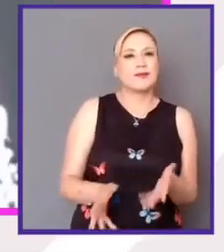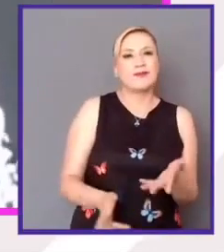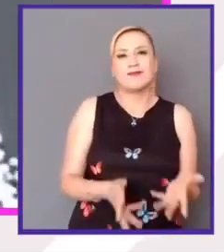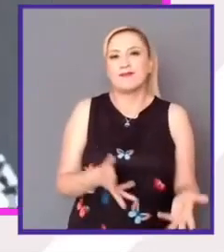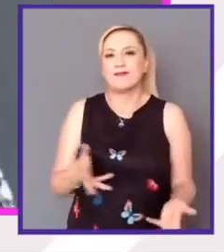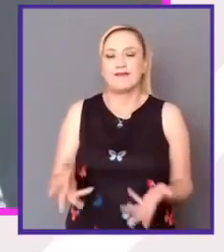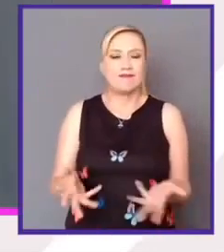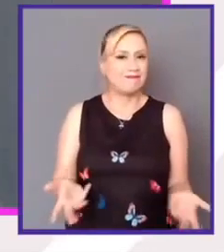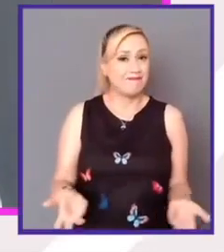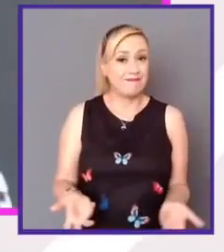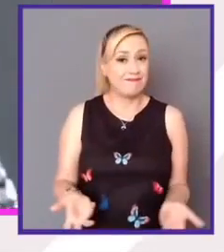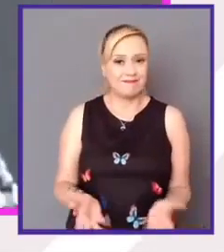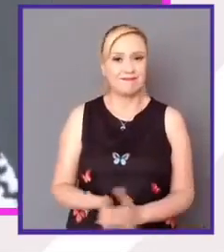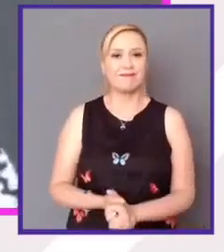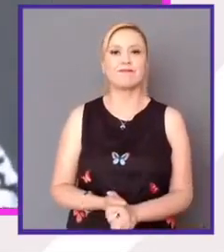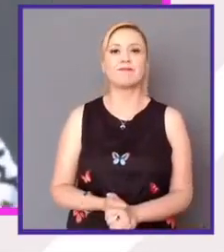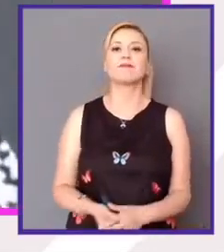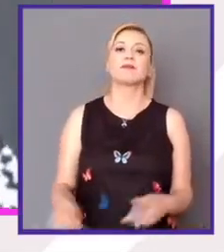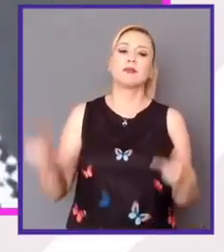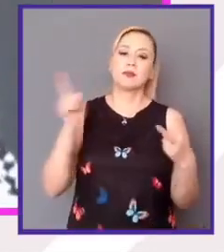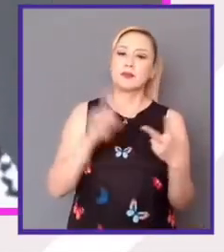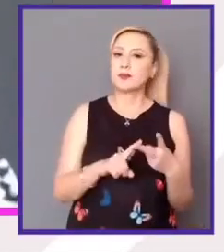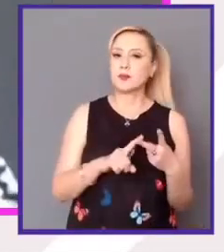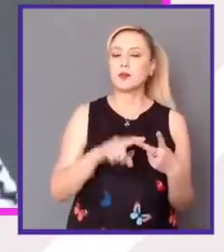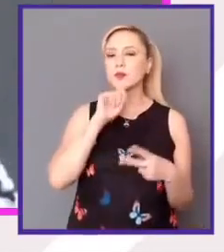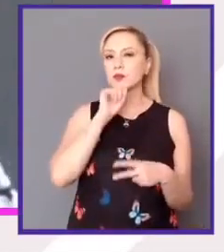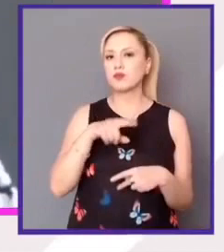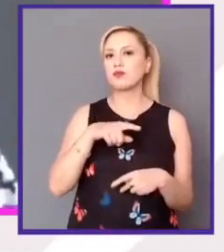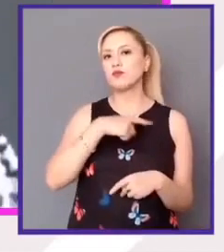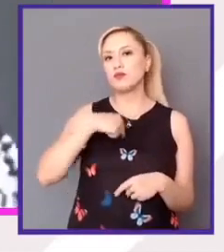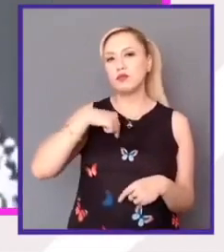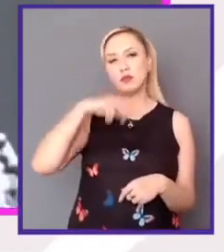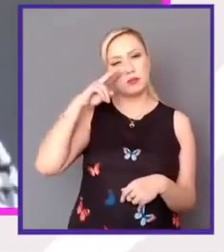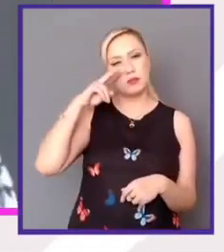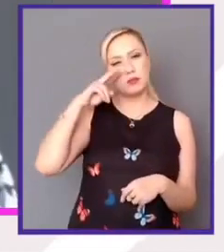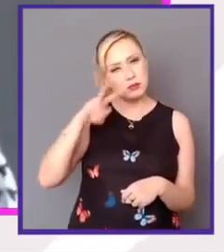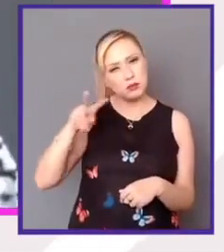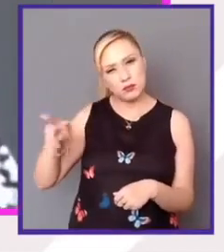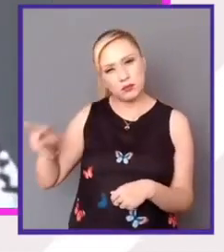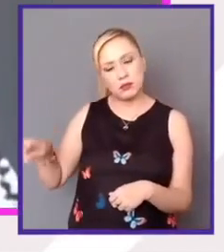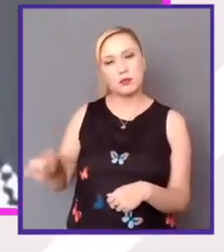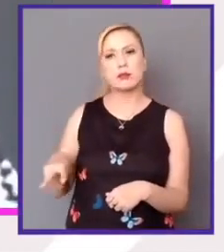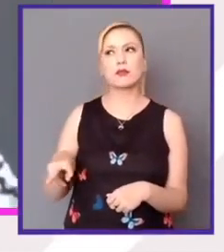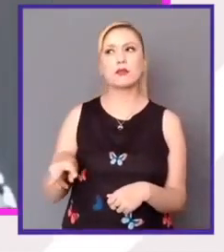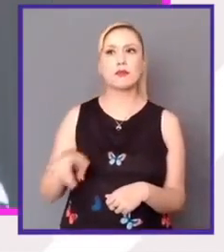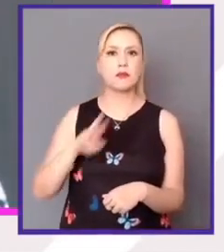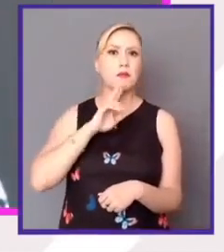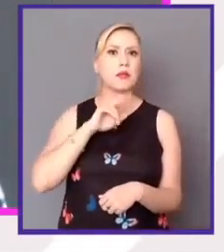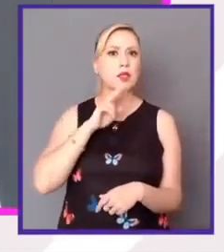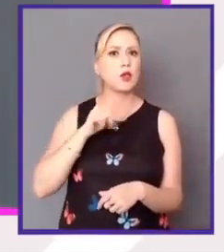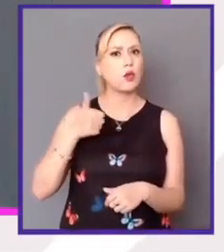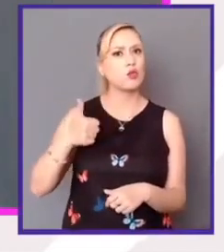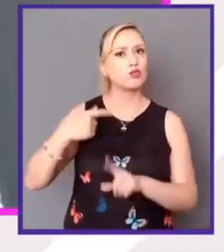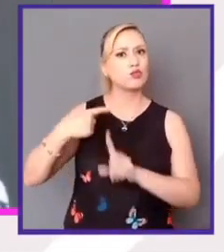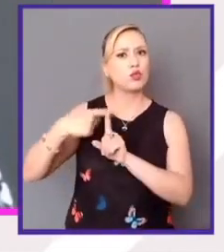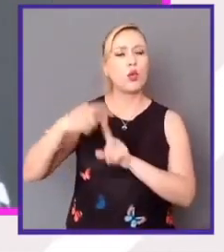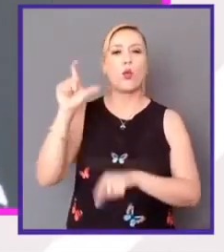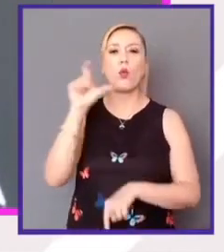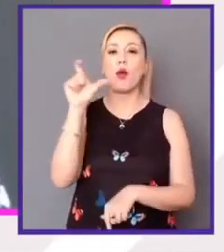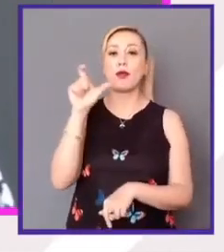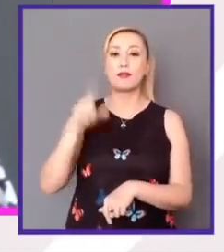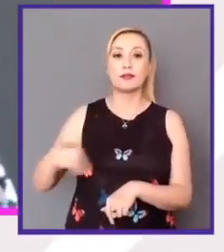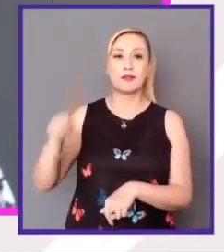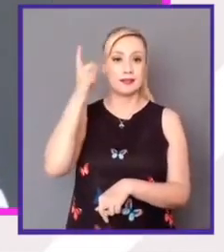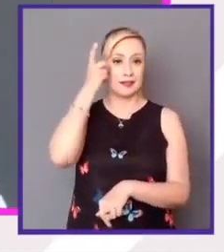diálogo. Adicional a esto, también nosotros hemos visto que se tienen mejores resultados cuando se logra que las